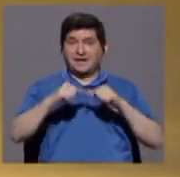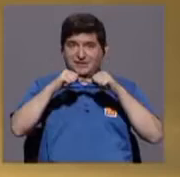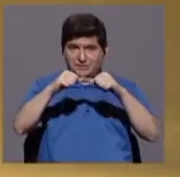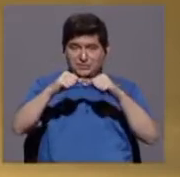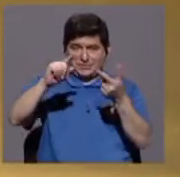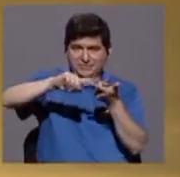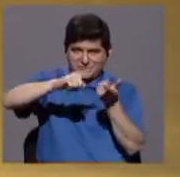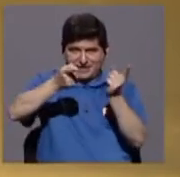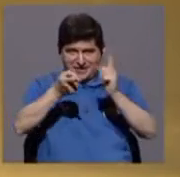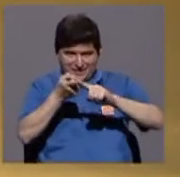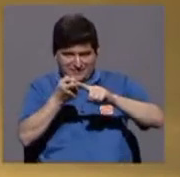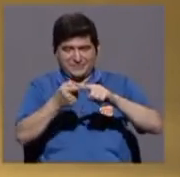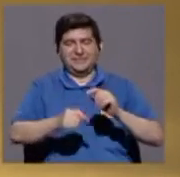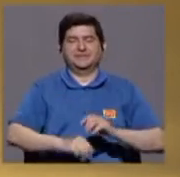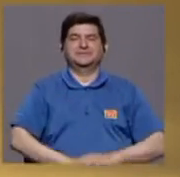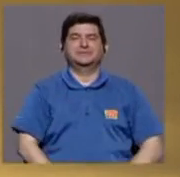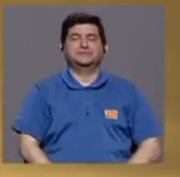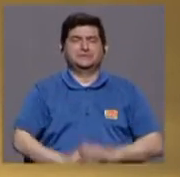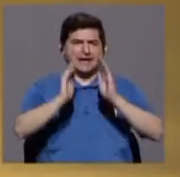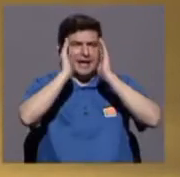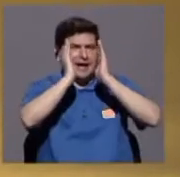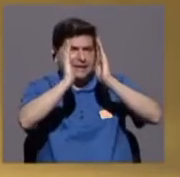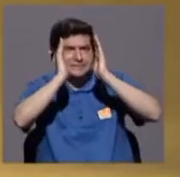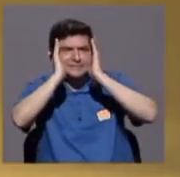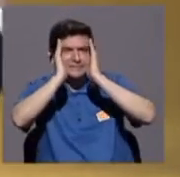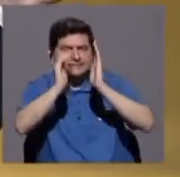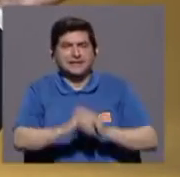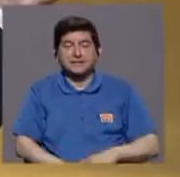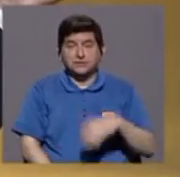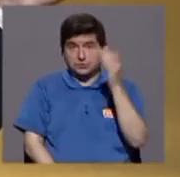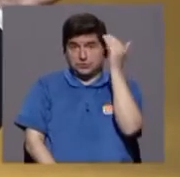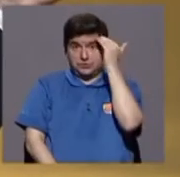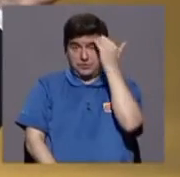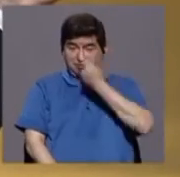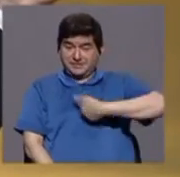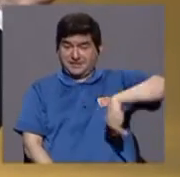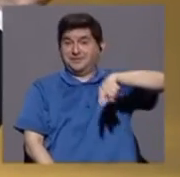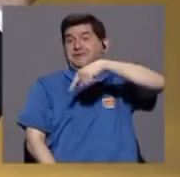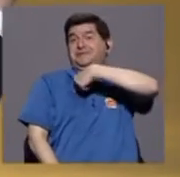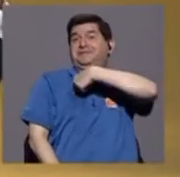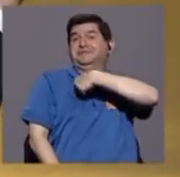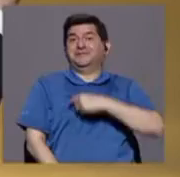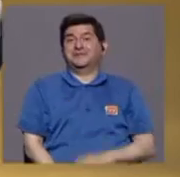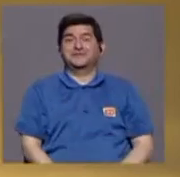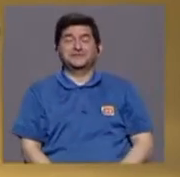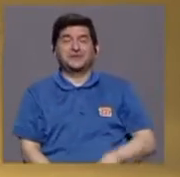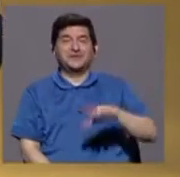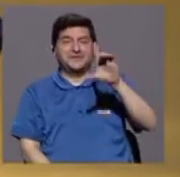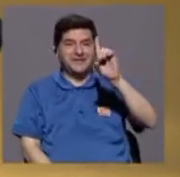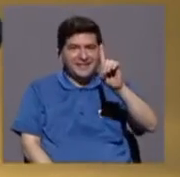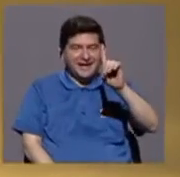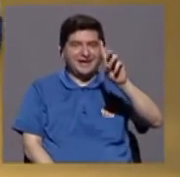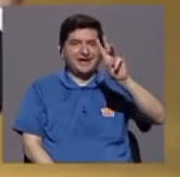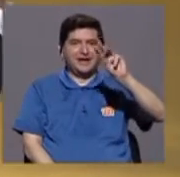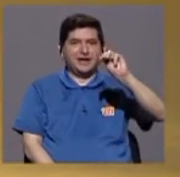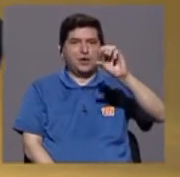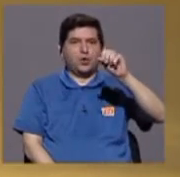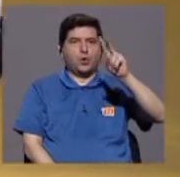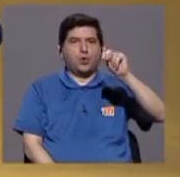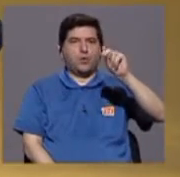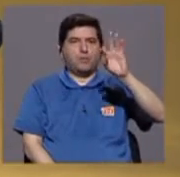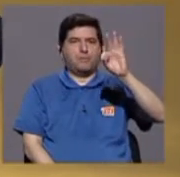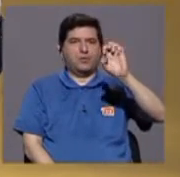Continuamos, amigas y amigos, escuchando lo que sabe sobre nosotros don Danilo Montero, porque vean que